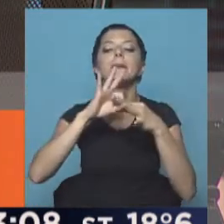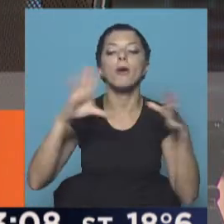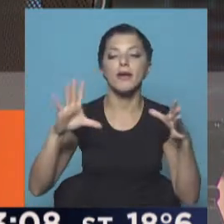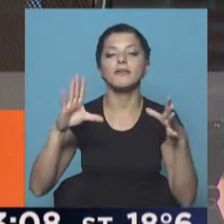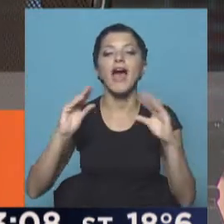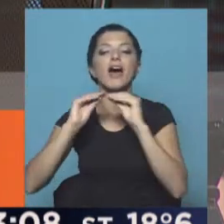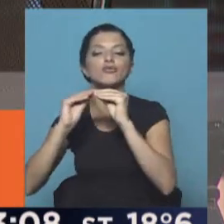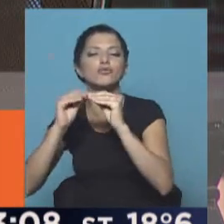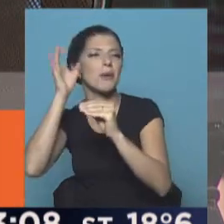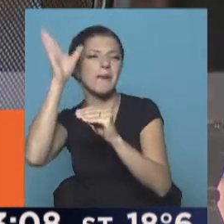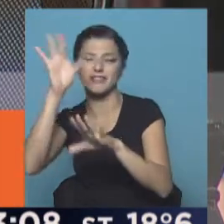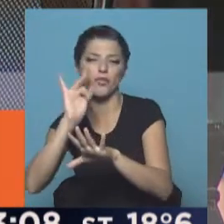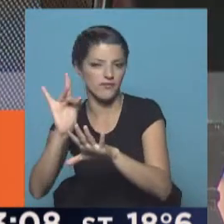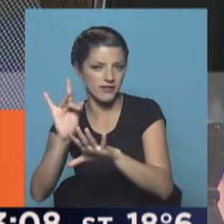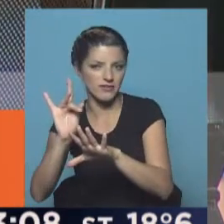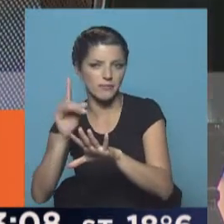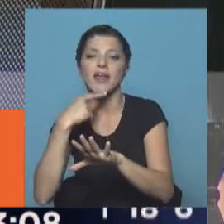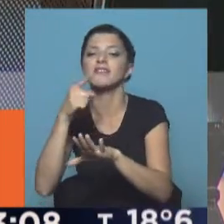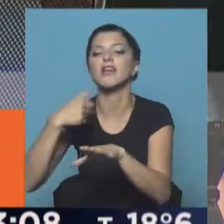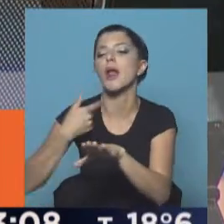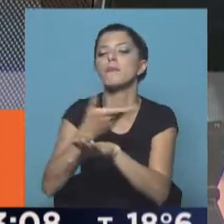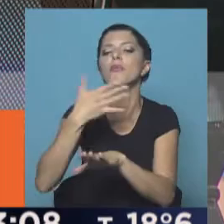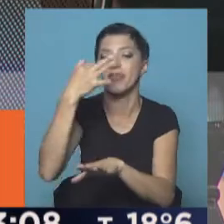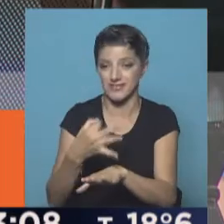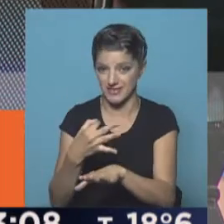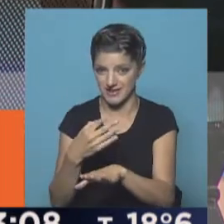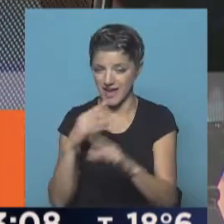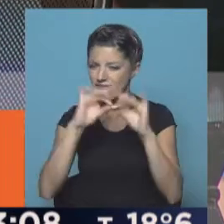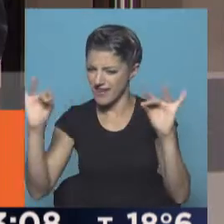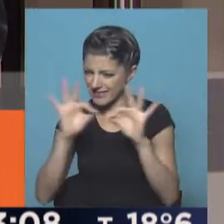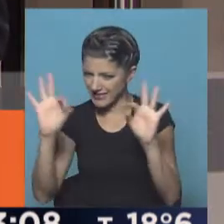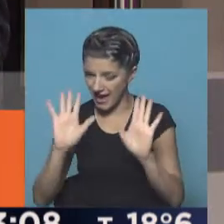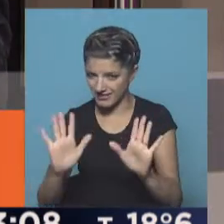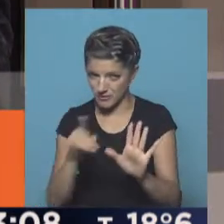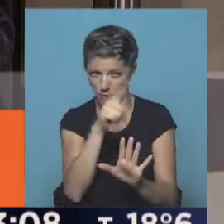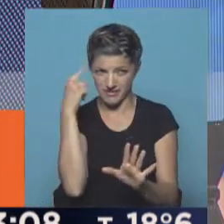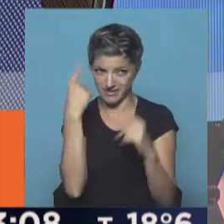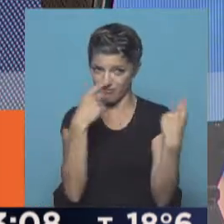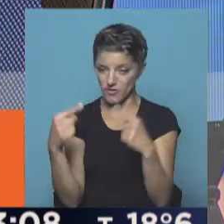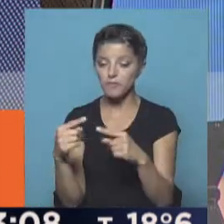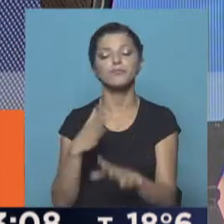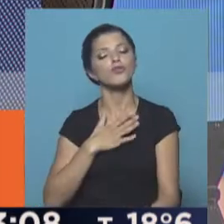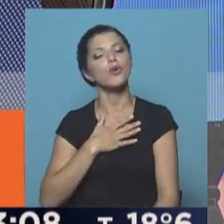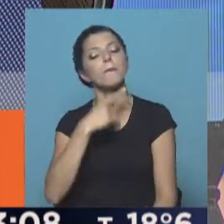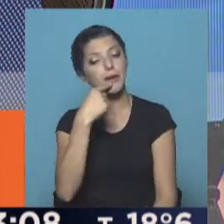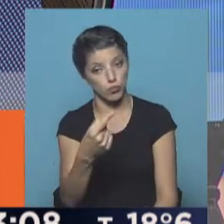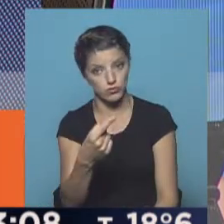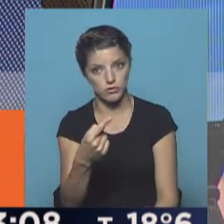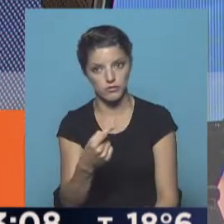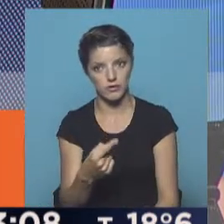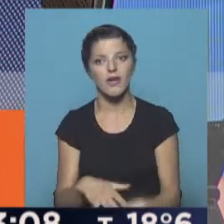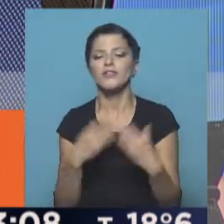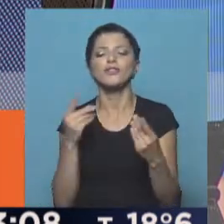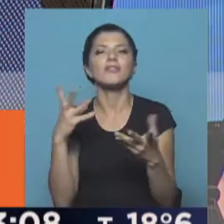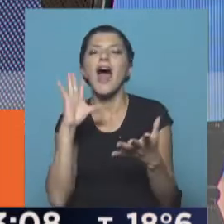demasiado complejo como para dejarla en manos del pueblo. Pero mi pregunta, y en relación a esto, es que entonces se está leyendo mal en todo